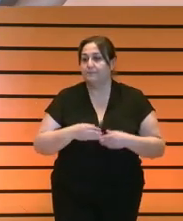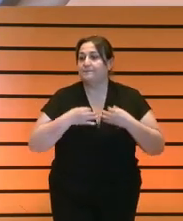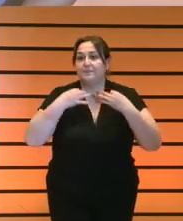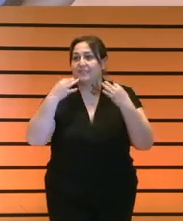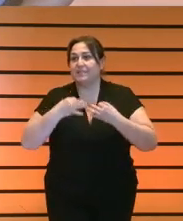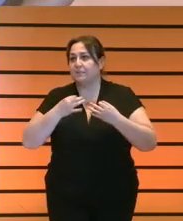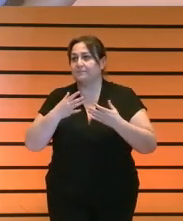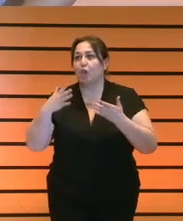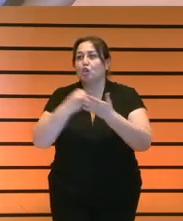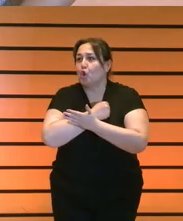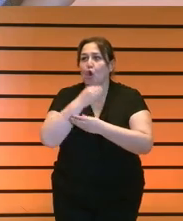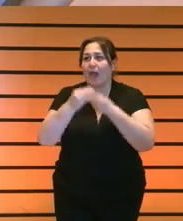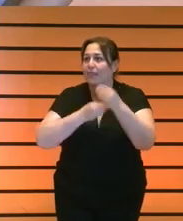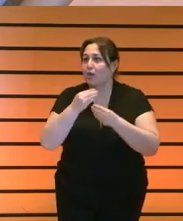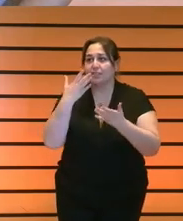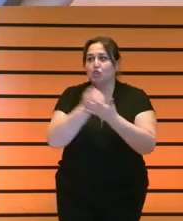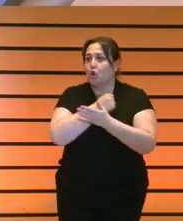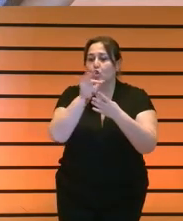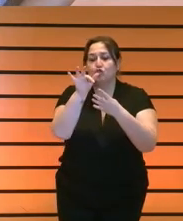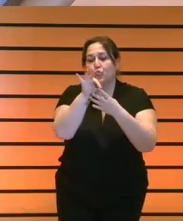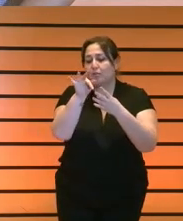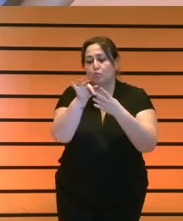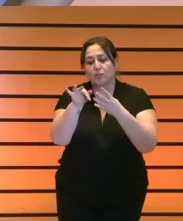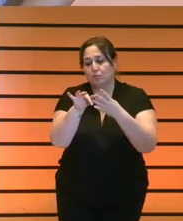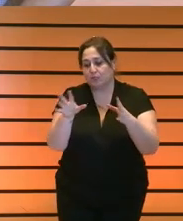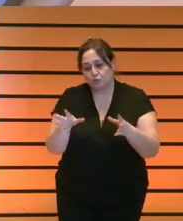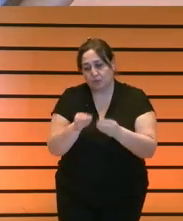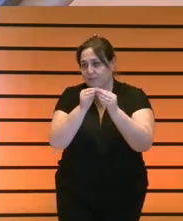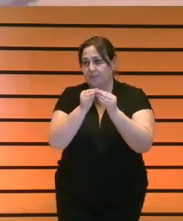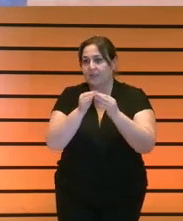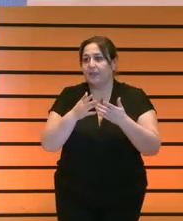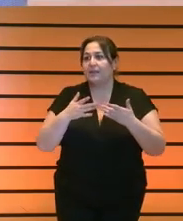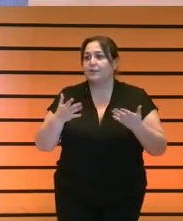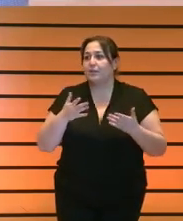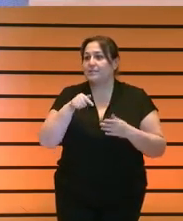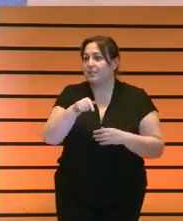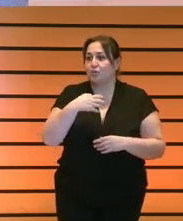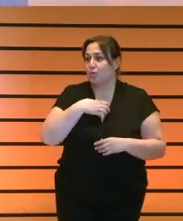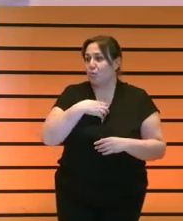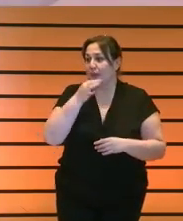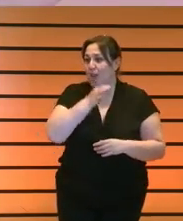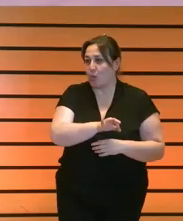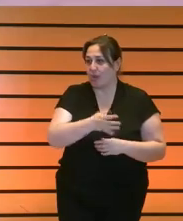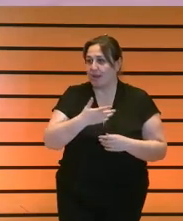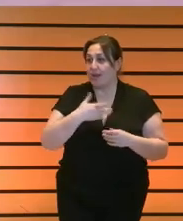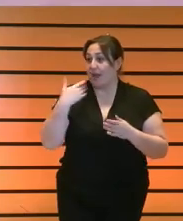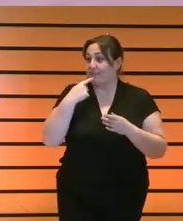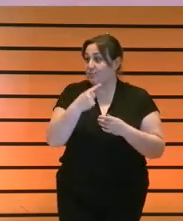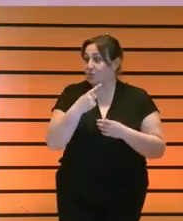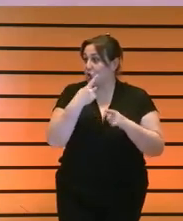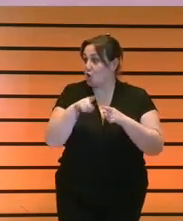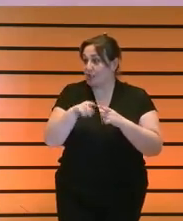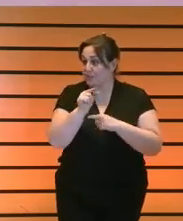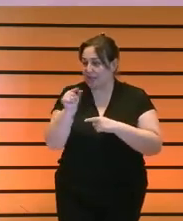Siempre todo suma y eso es irrenunciable, el sumar con esas pequeñas cosas que decíamos. Pero bueno,